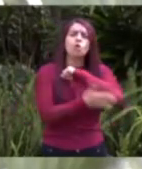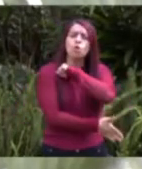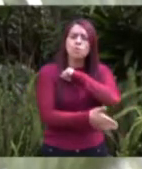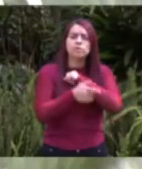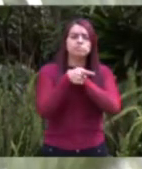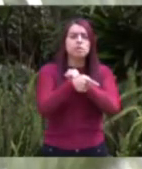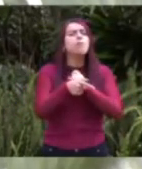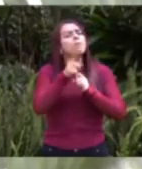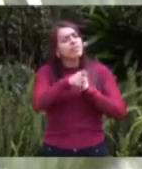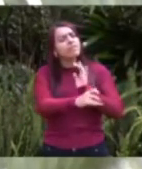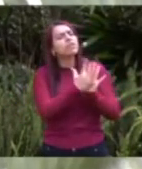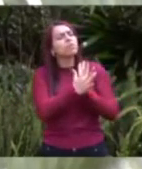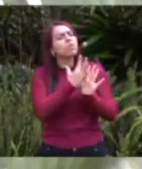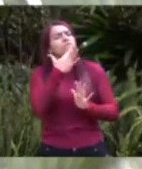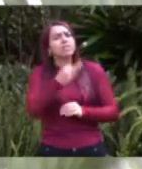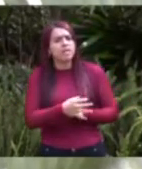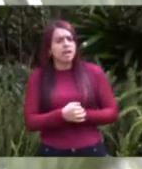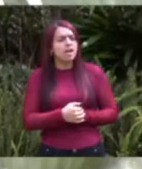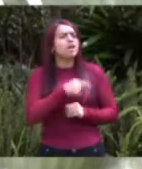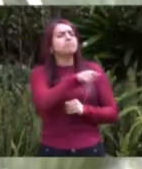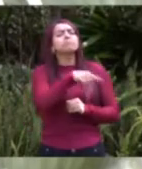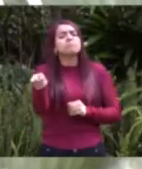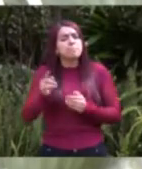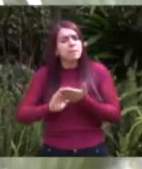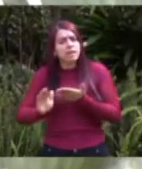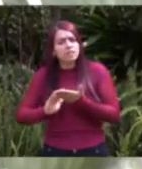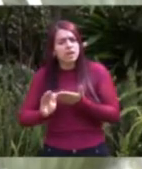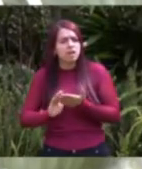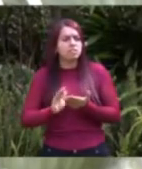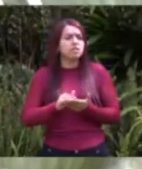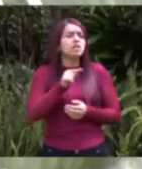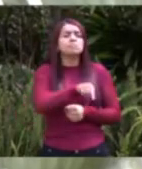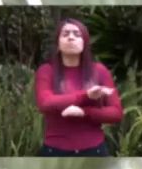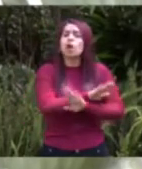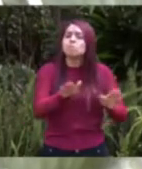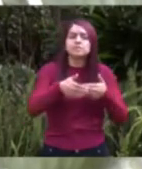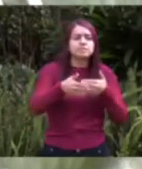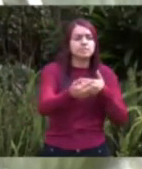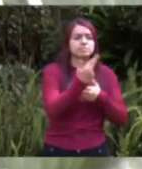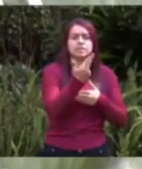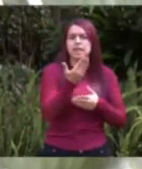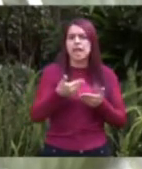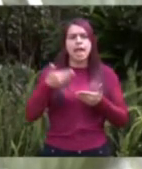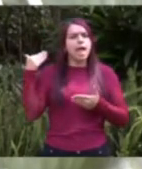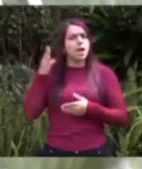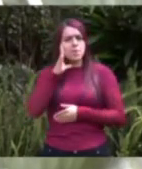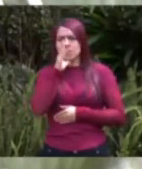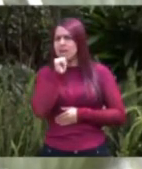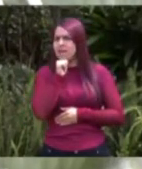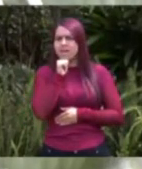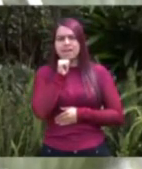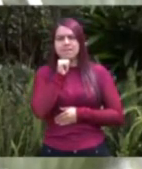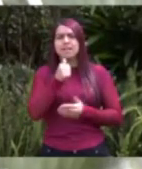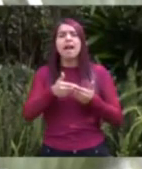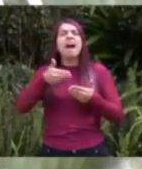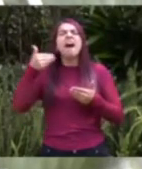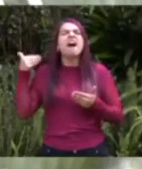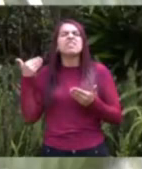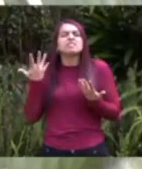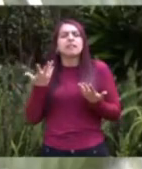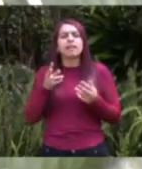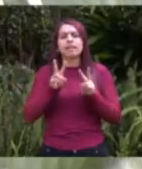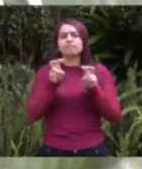esclarecimiento de la verdad, ni solicitudes de perdón, ni garantías de no repetición. Solo había desarme